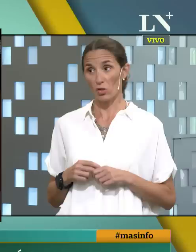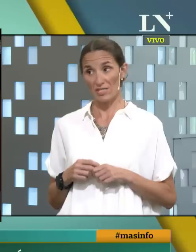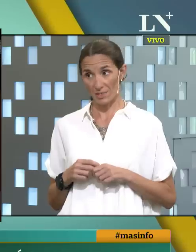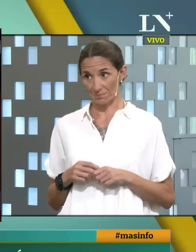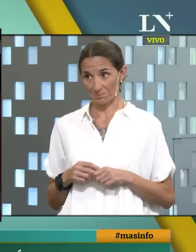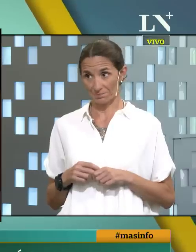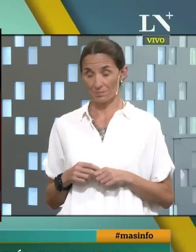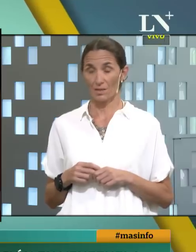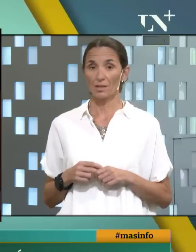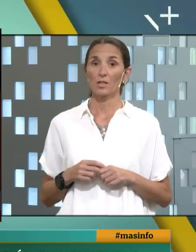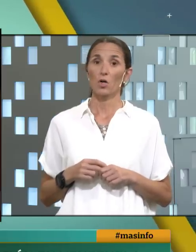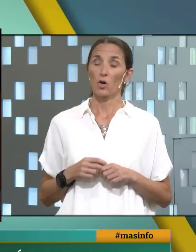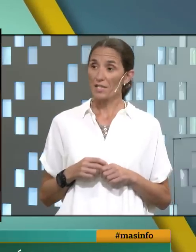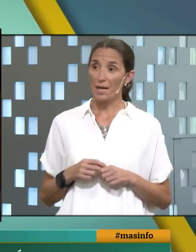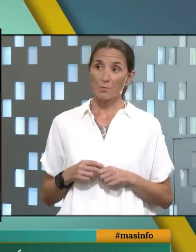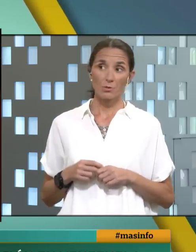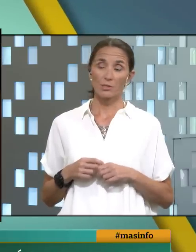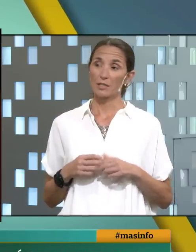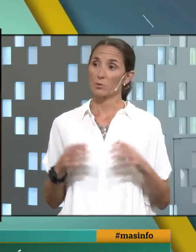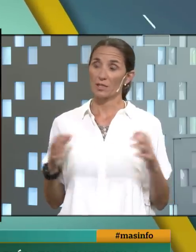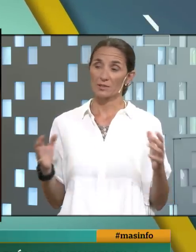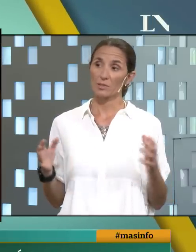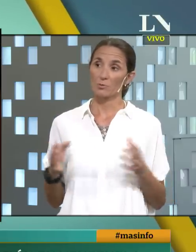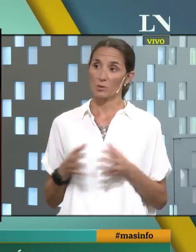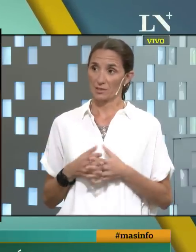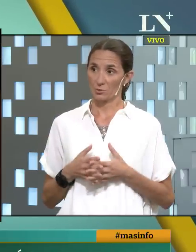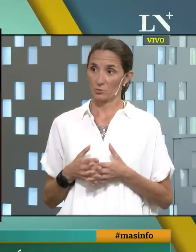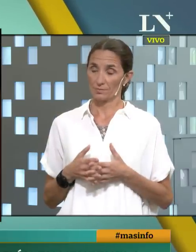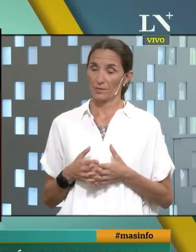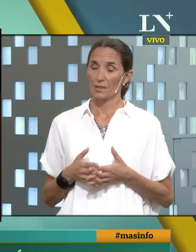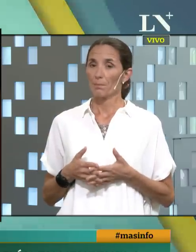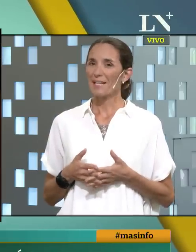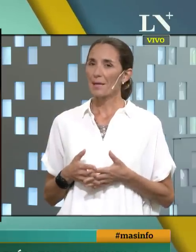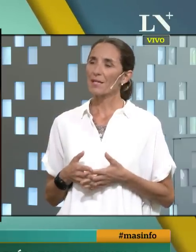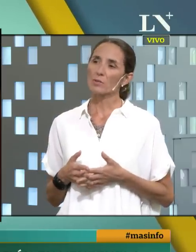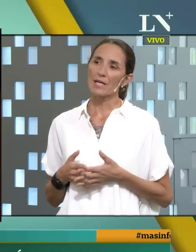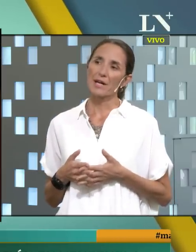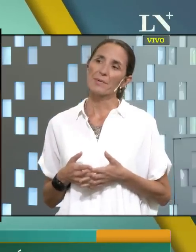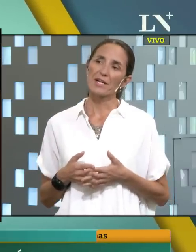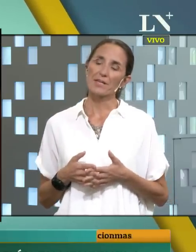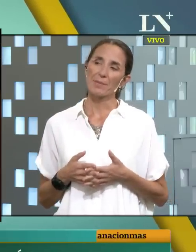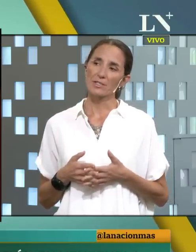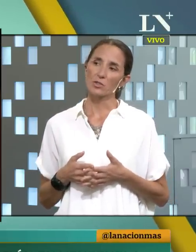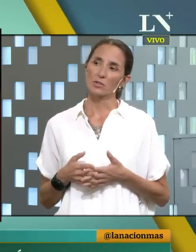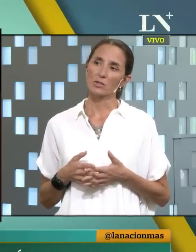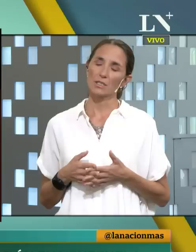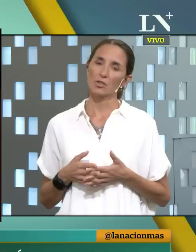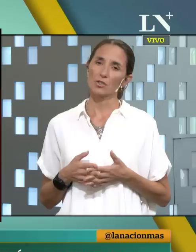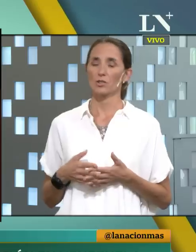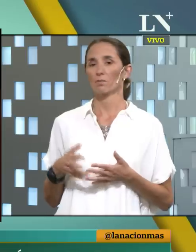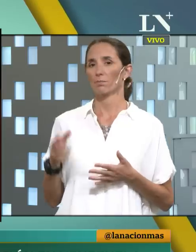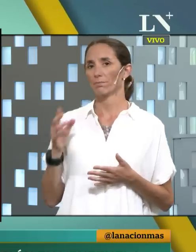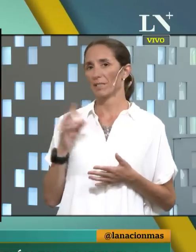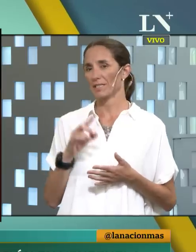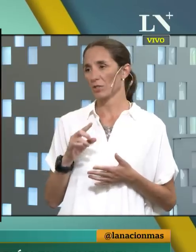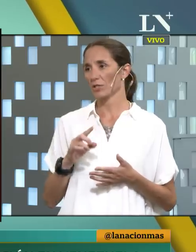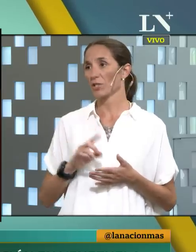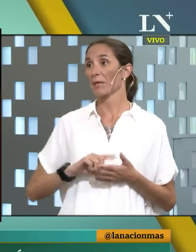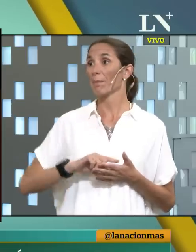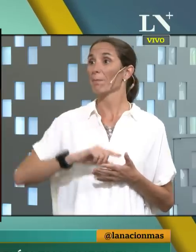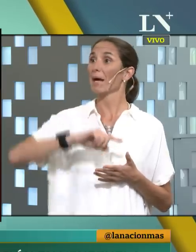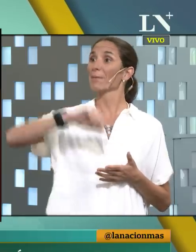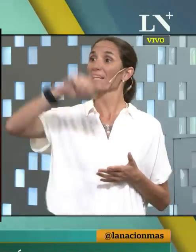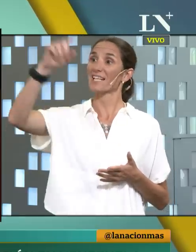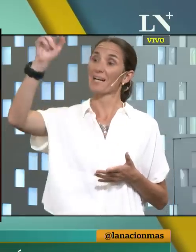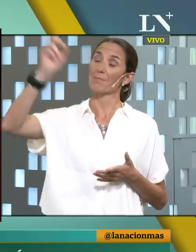Uh-huh. Llegó ayer. Hoy habló ante una multitud. Panamá es una de las vías de paso de los venezolanos